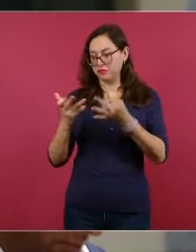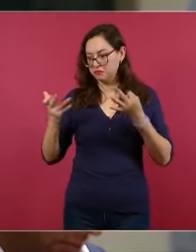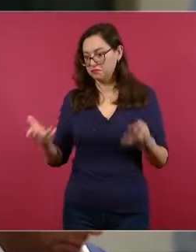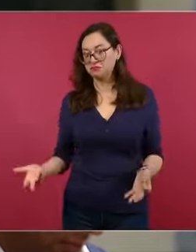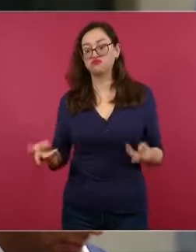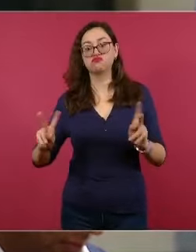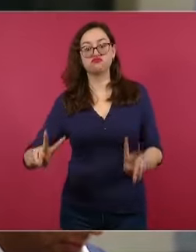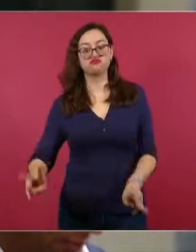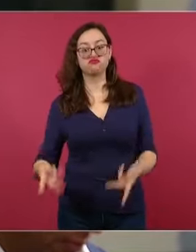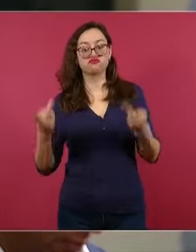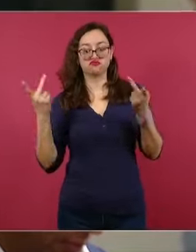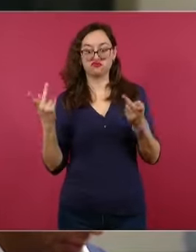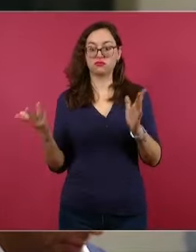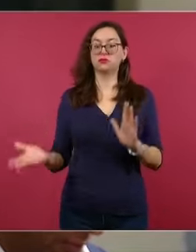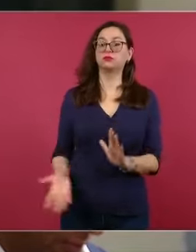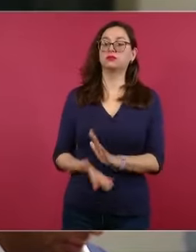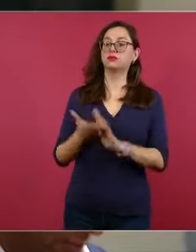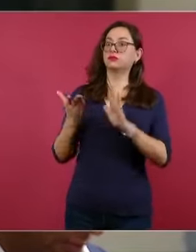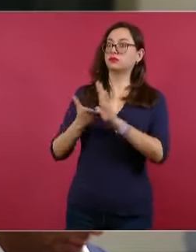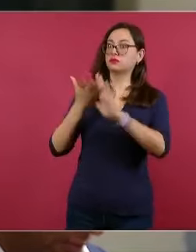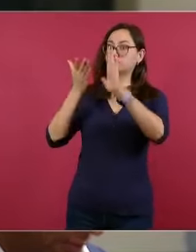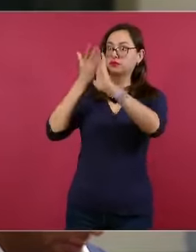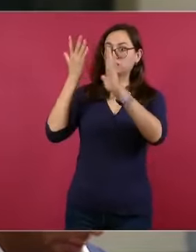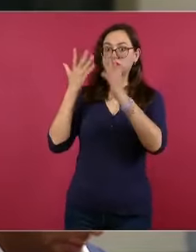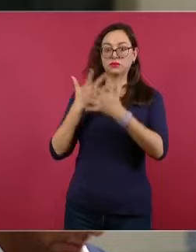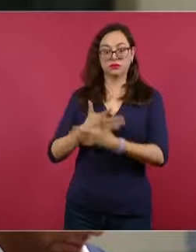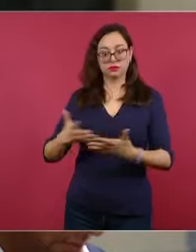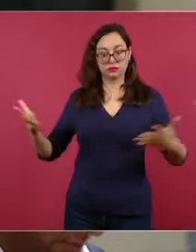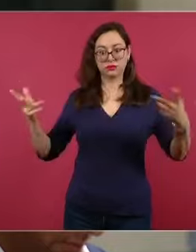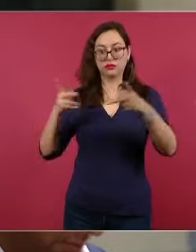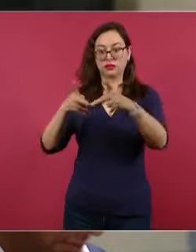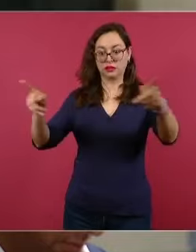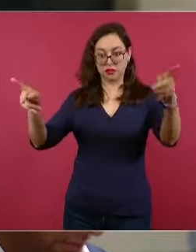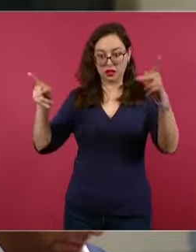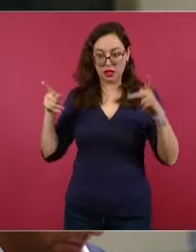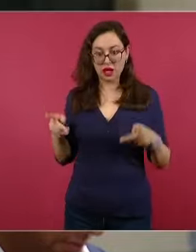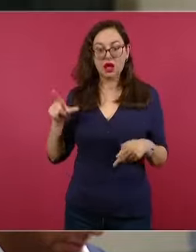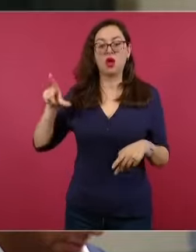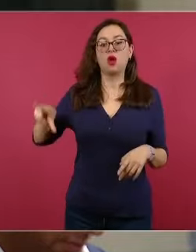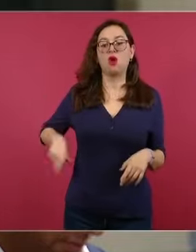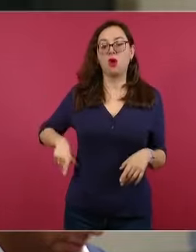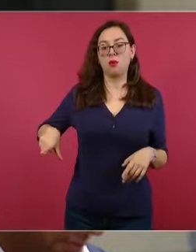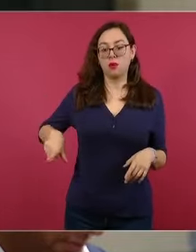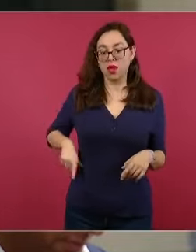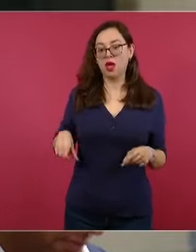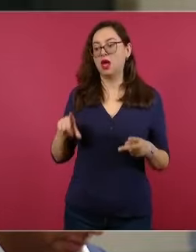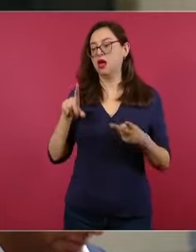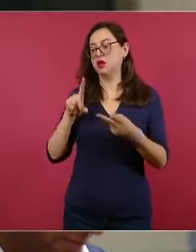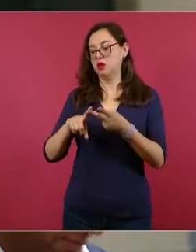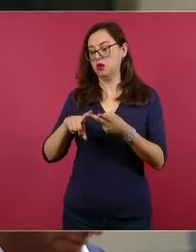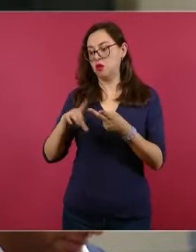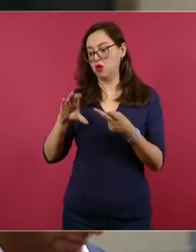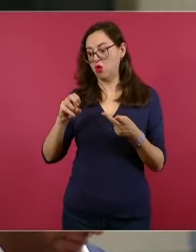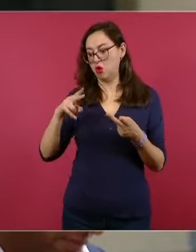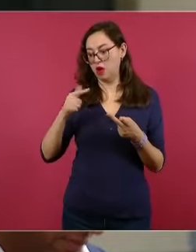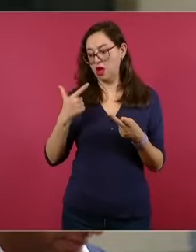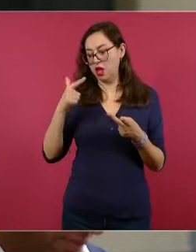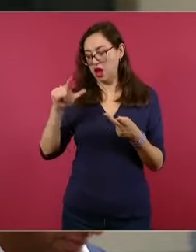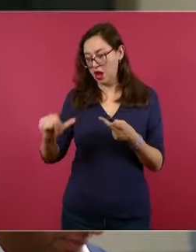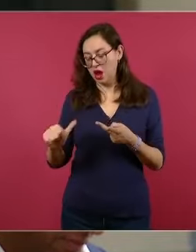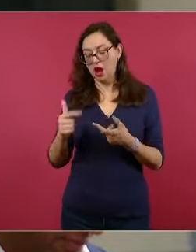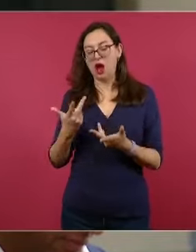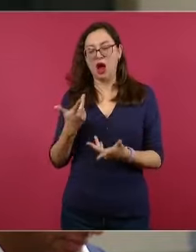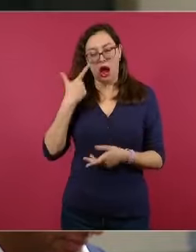esta Plaza Eh ya con el aval del gobierno Estatal con con agua ya se volvió a las